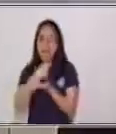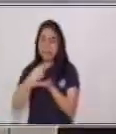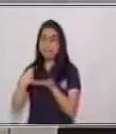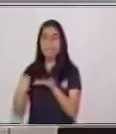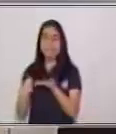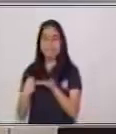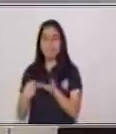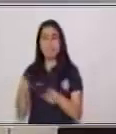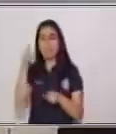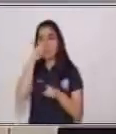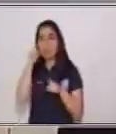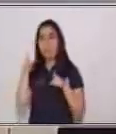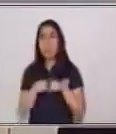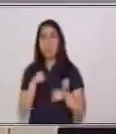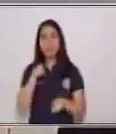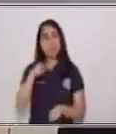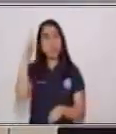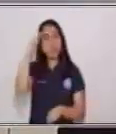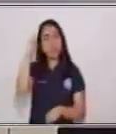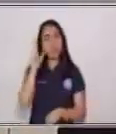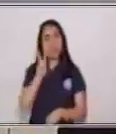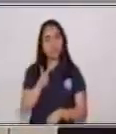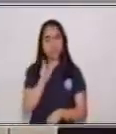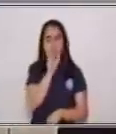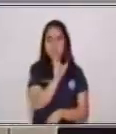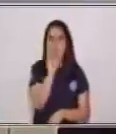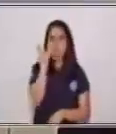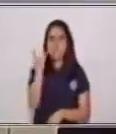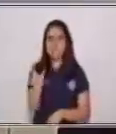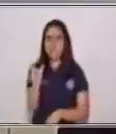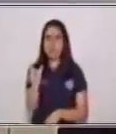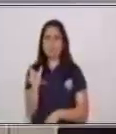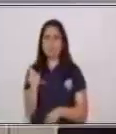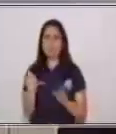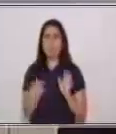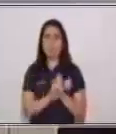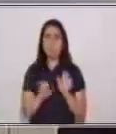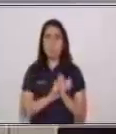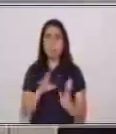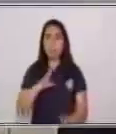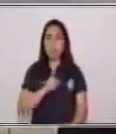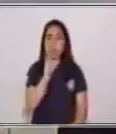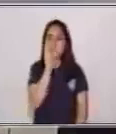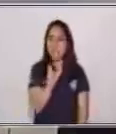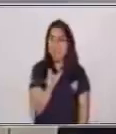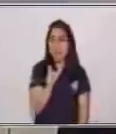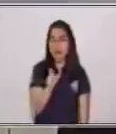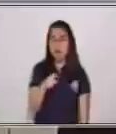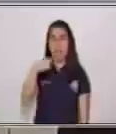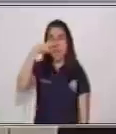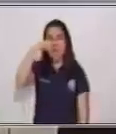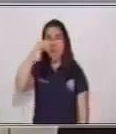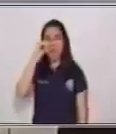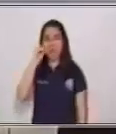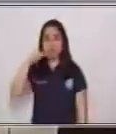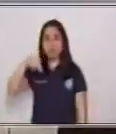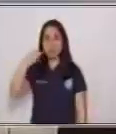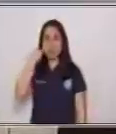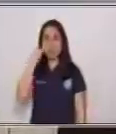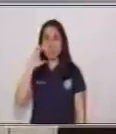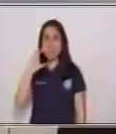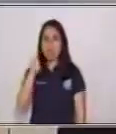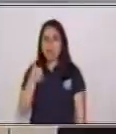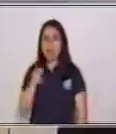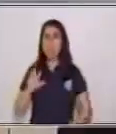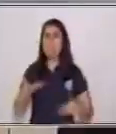de verificar o de analizar las palabras. La sílaba tónica, que es la pronunciada con mayor fuerza. Y